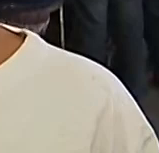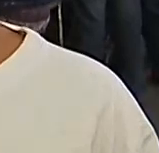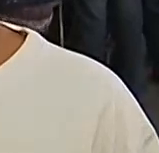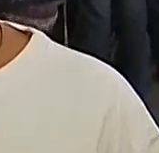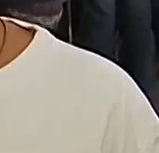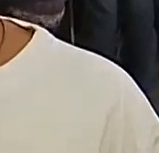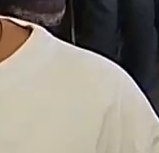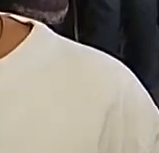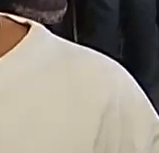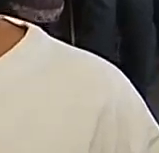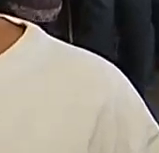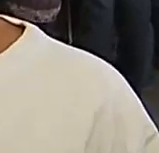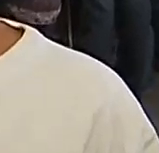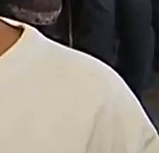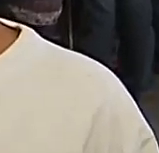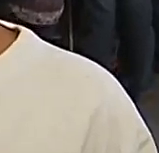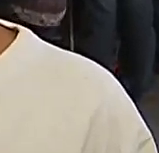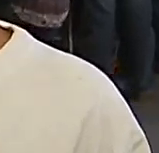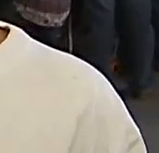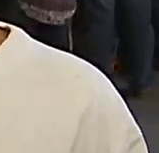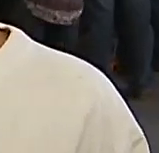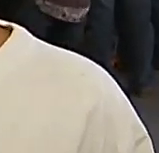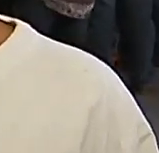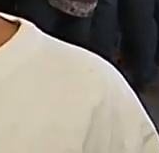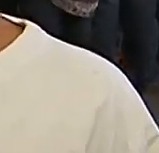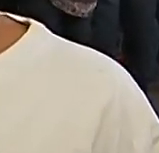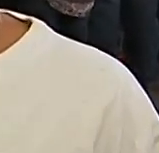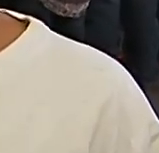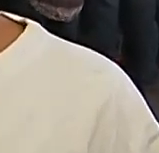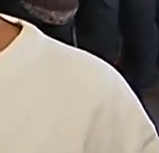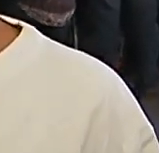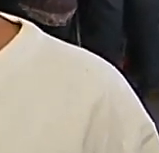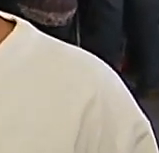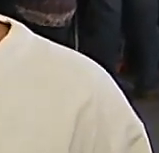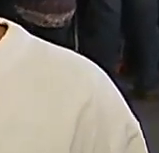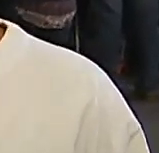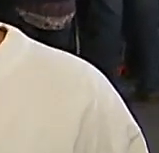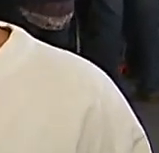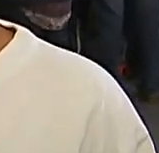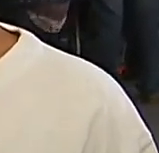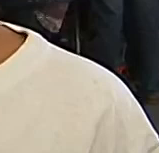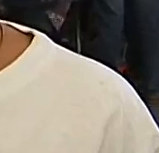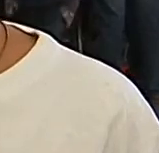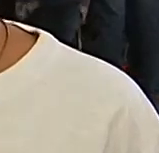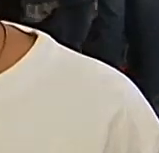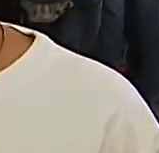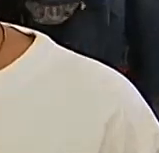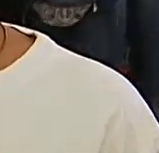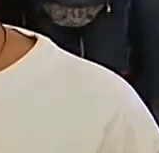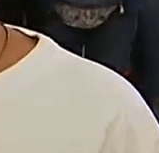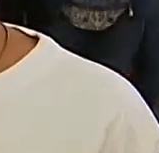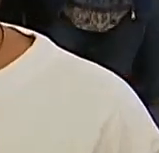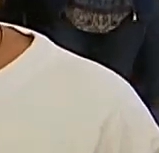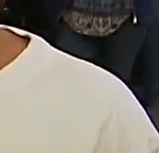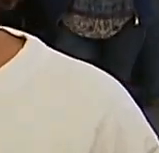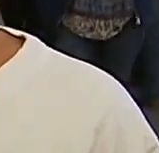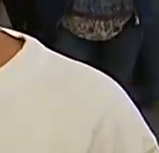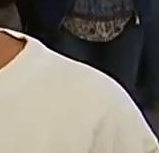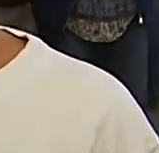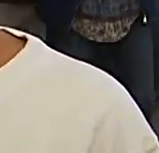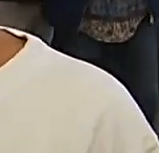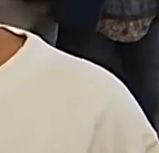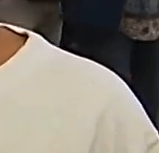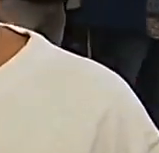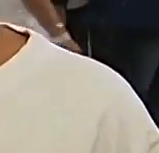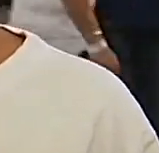lo que quieres. Así sea muy difícil lo que tú quieres, debes de intentarlo. Como él dice que